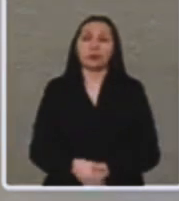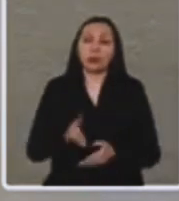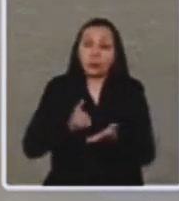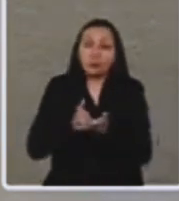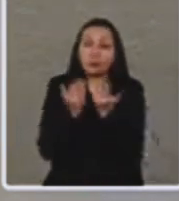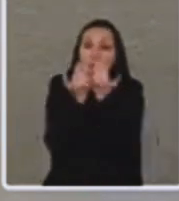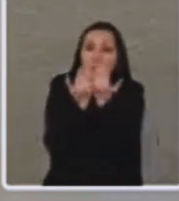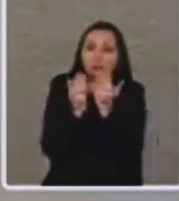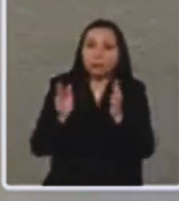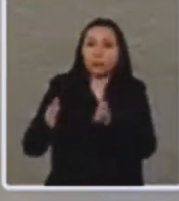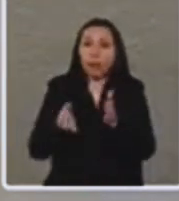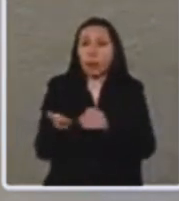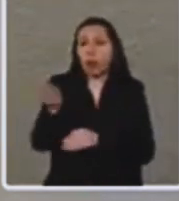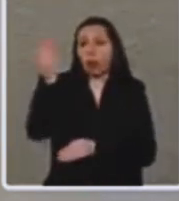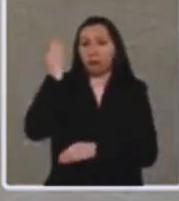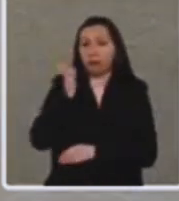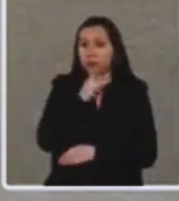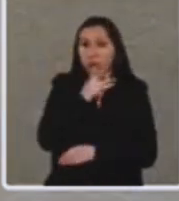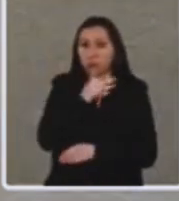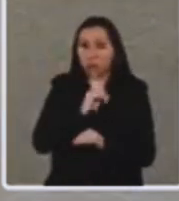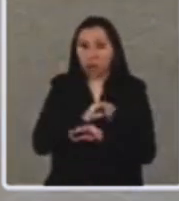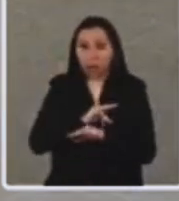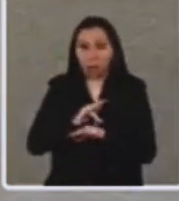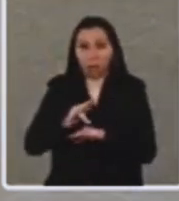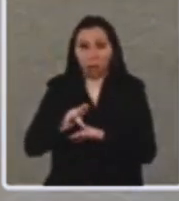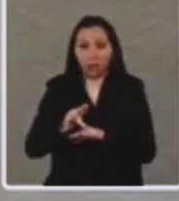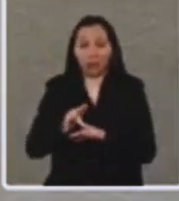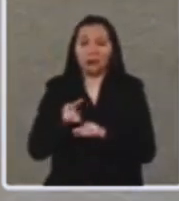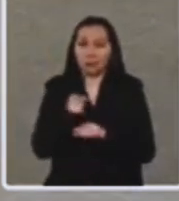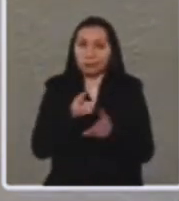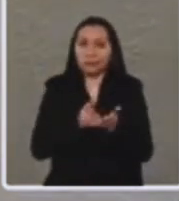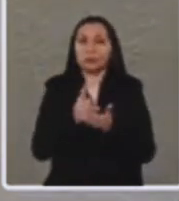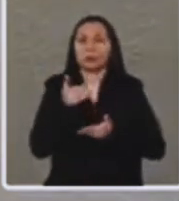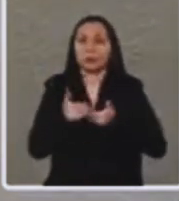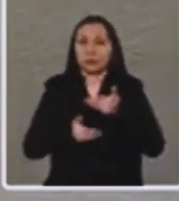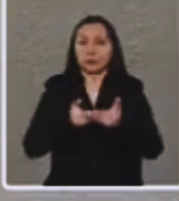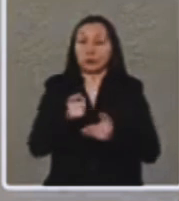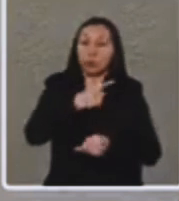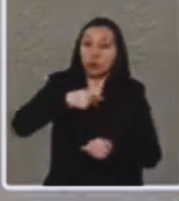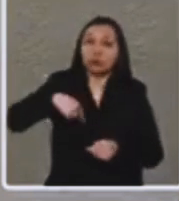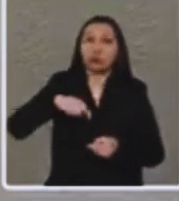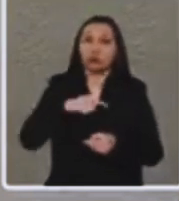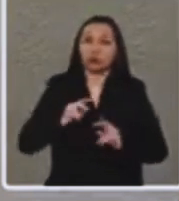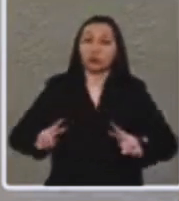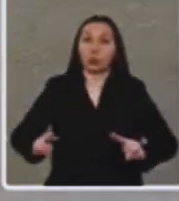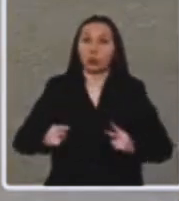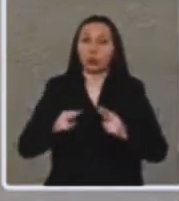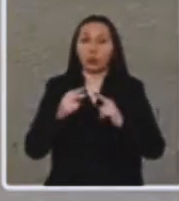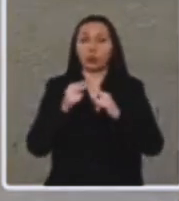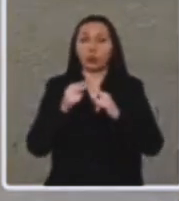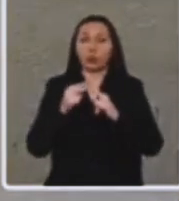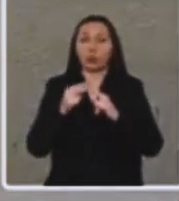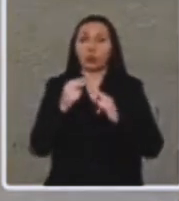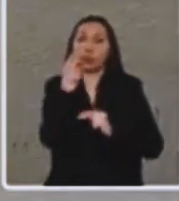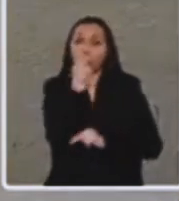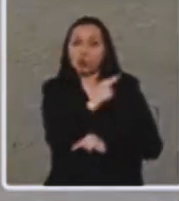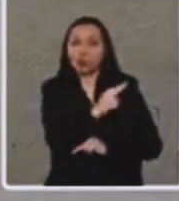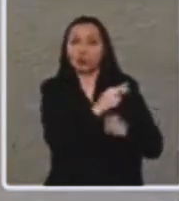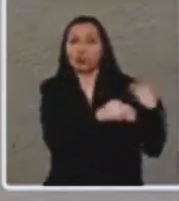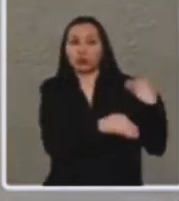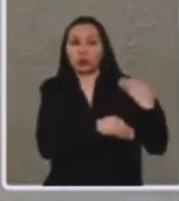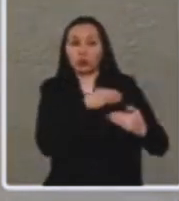abrieron camino cuando no había camino. Y por lo tanto nosotros estamos construyendo sobre su